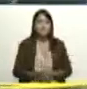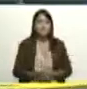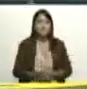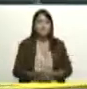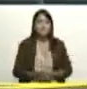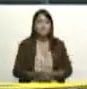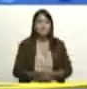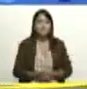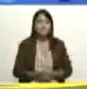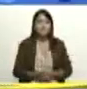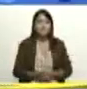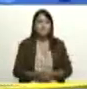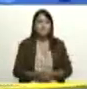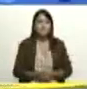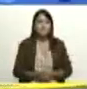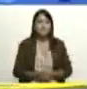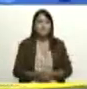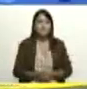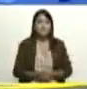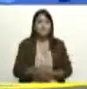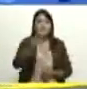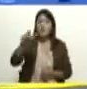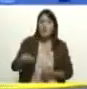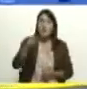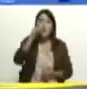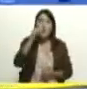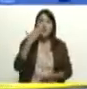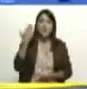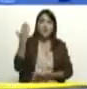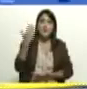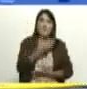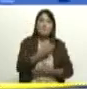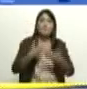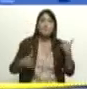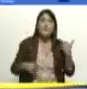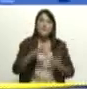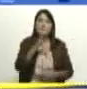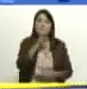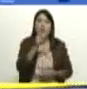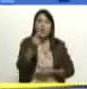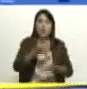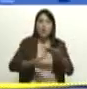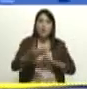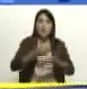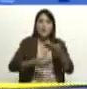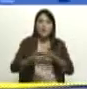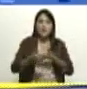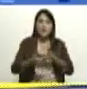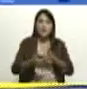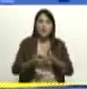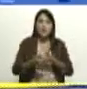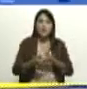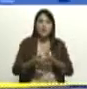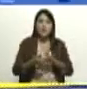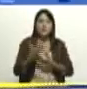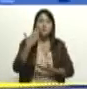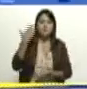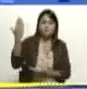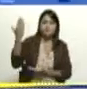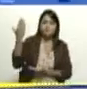Se encuentra presente también Guillermo Lara, presidente del Banco de Comercio Exterior, Bancoes,